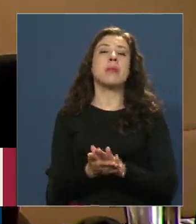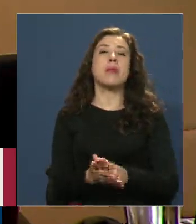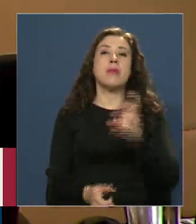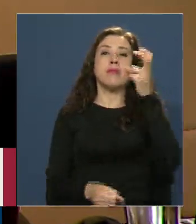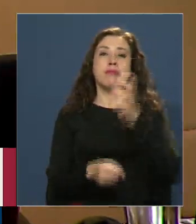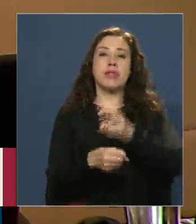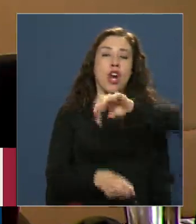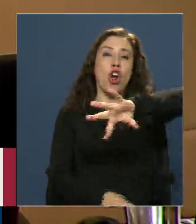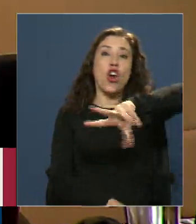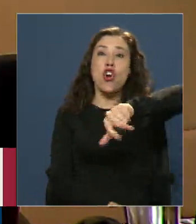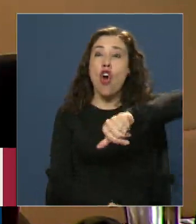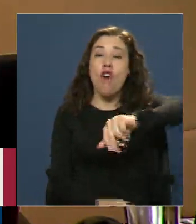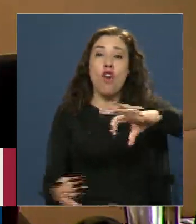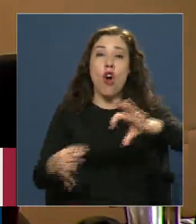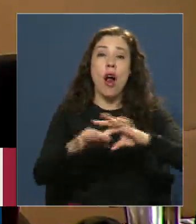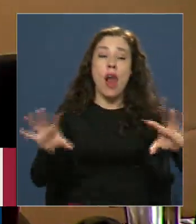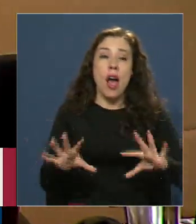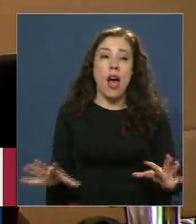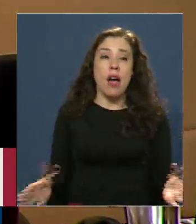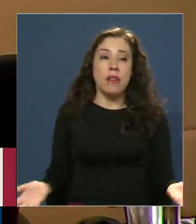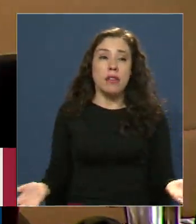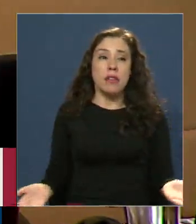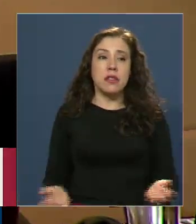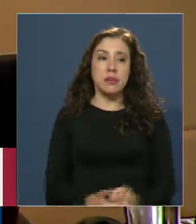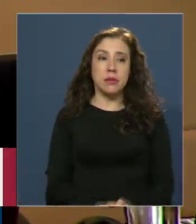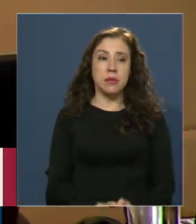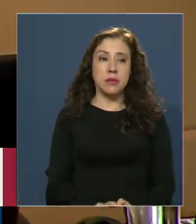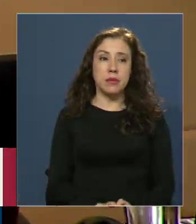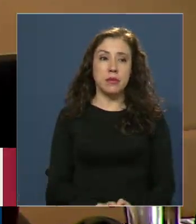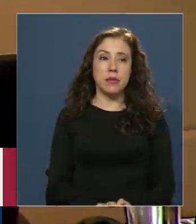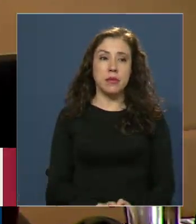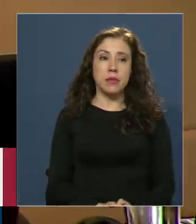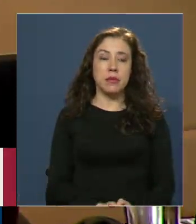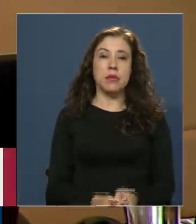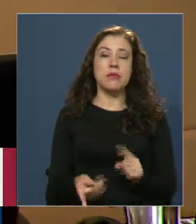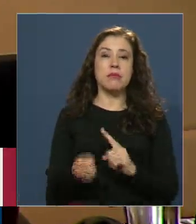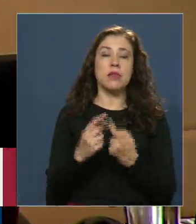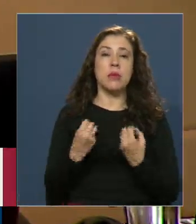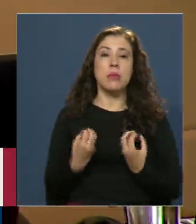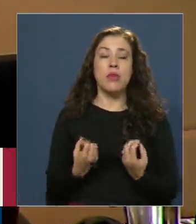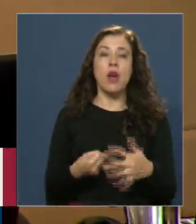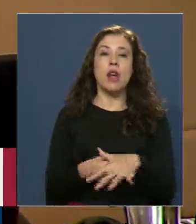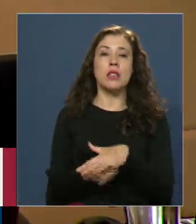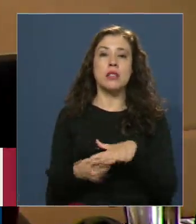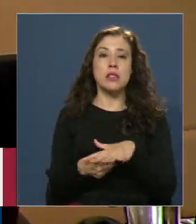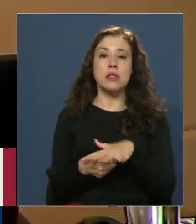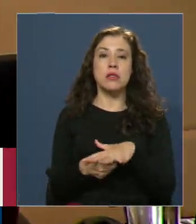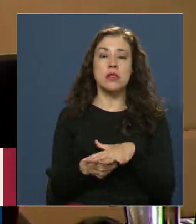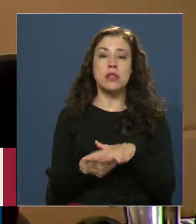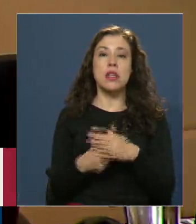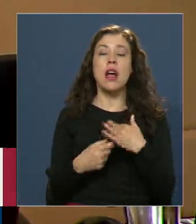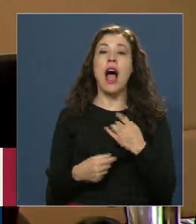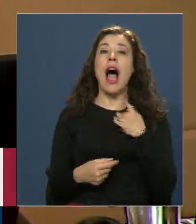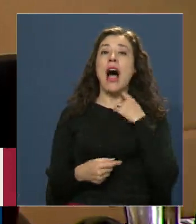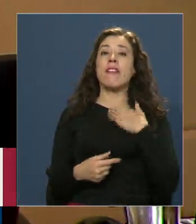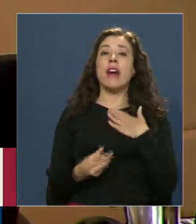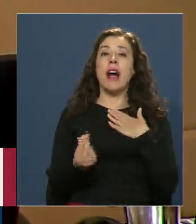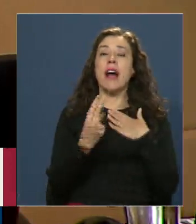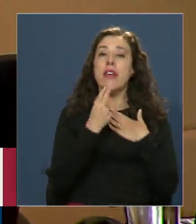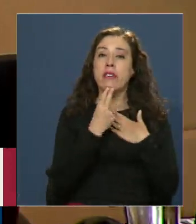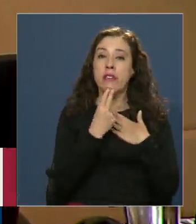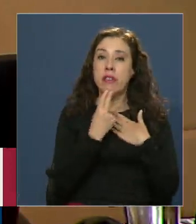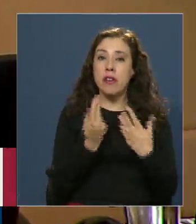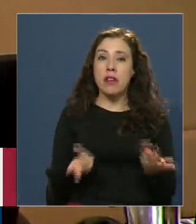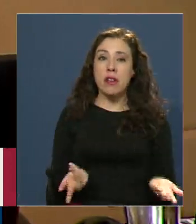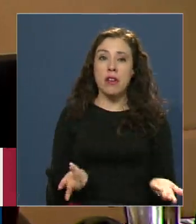un robo o cualquier otro delito puede conllevar a una situación de desmedro. ¿Qué es lo que